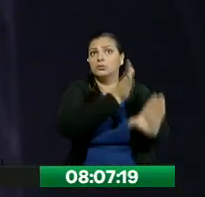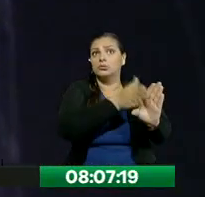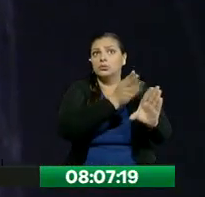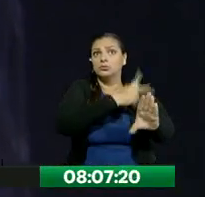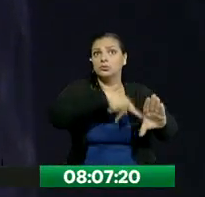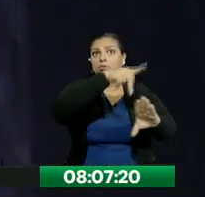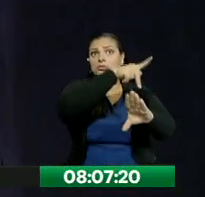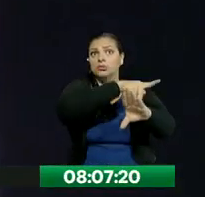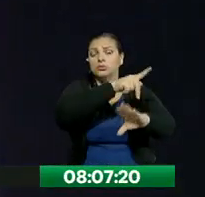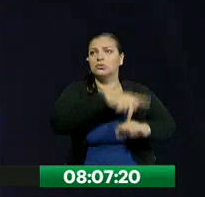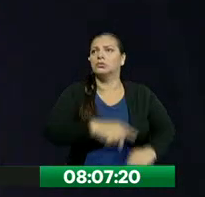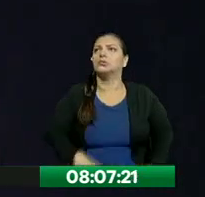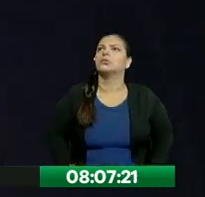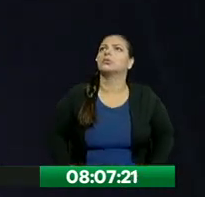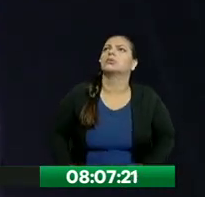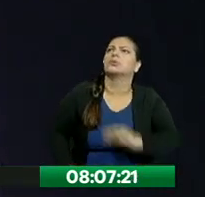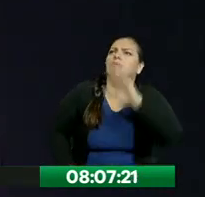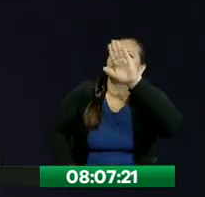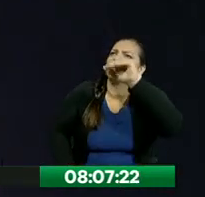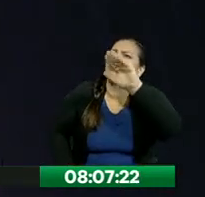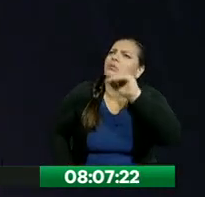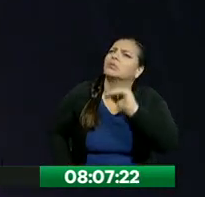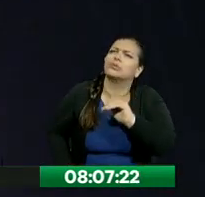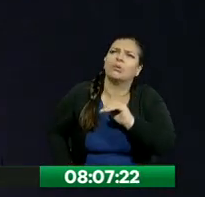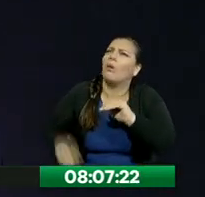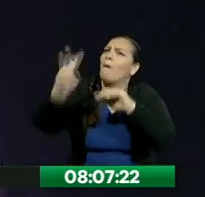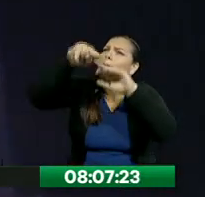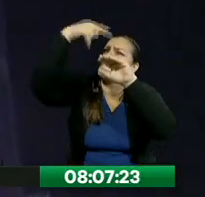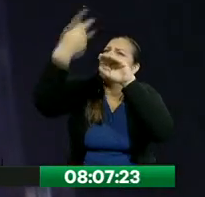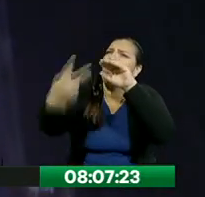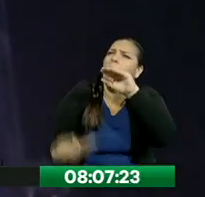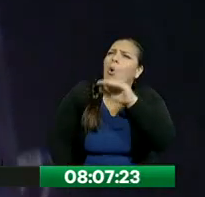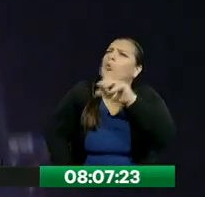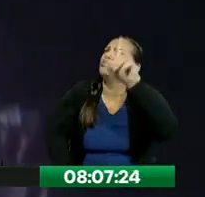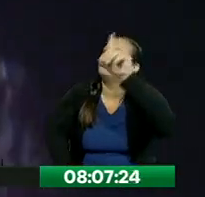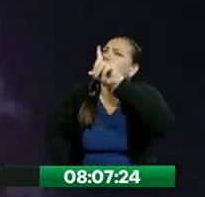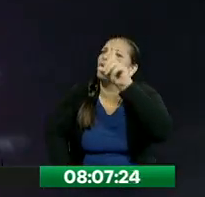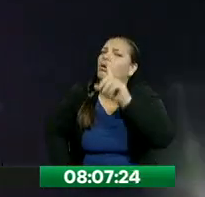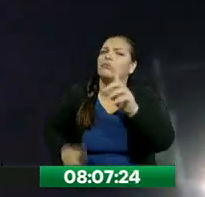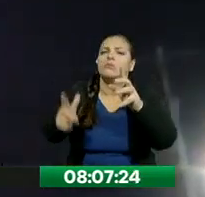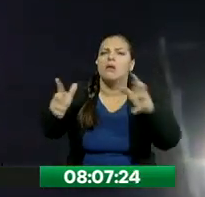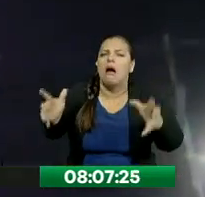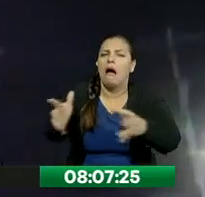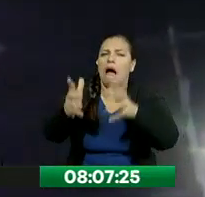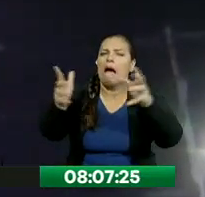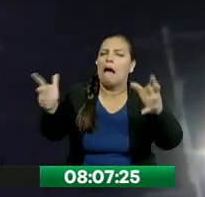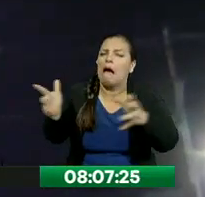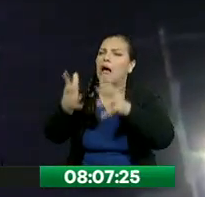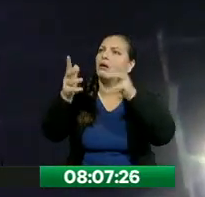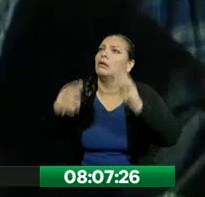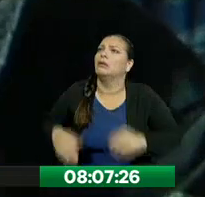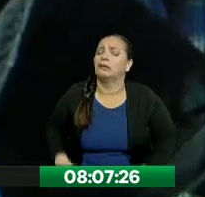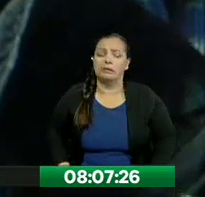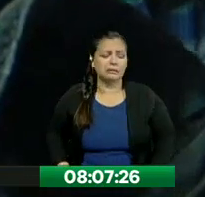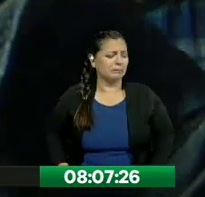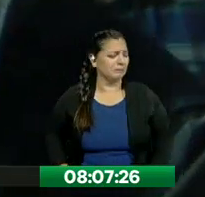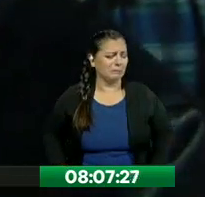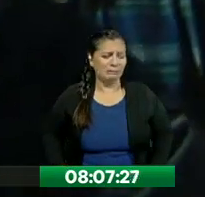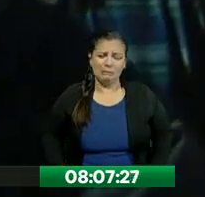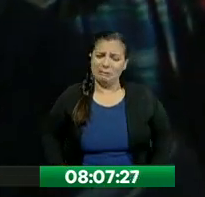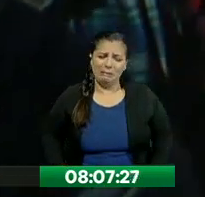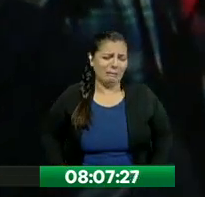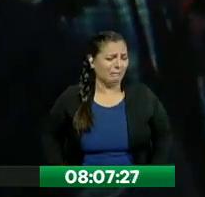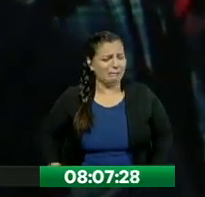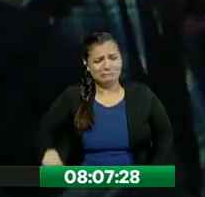pudieron rescatarlo. Y la verdad es que estaba bastante difícil, tuvimos que negociar con la parte psicológica de él. Él supuestamente estaba bien cansado de